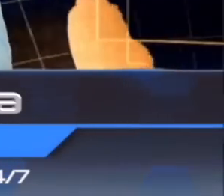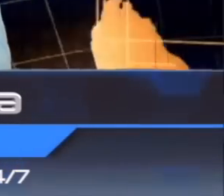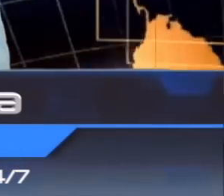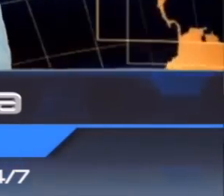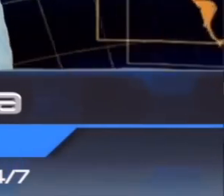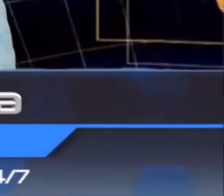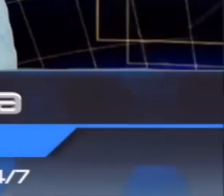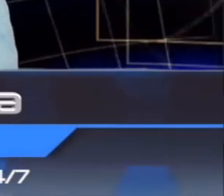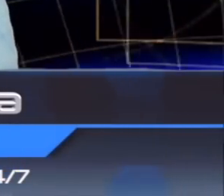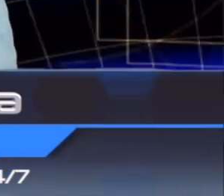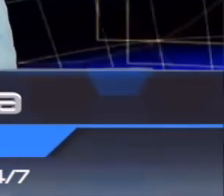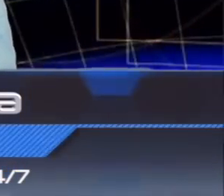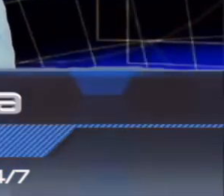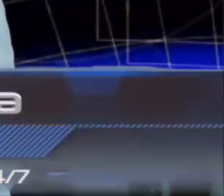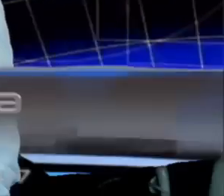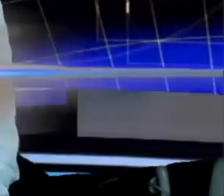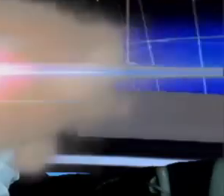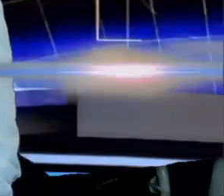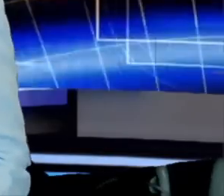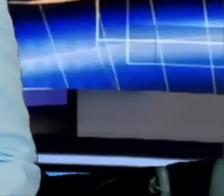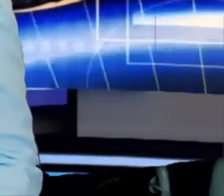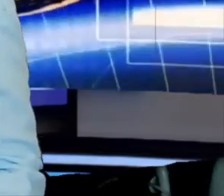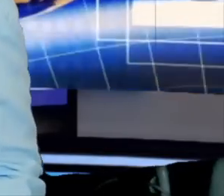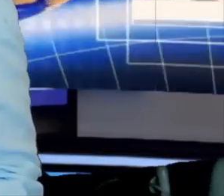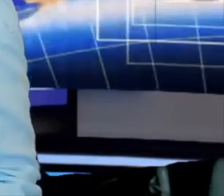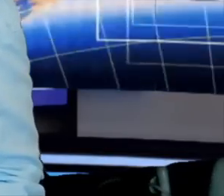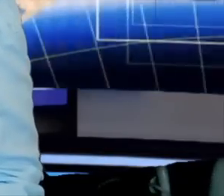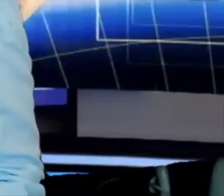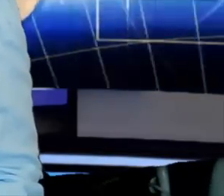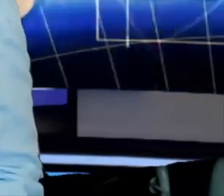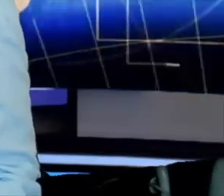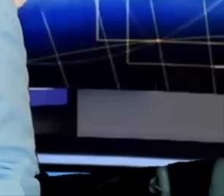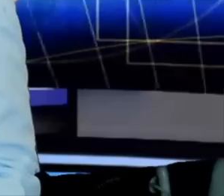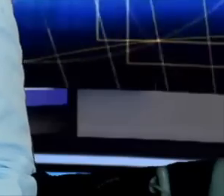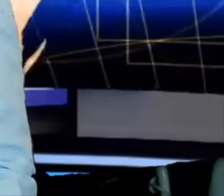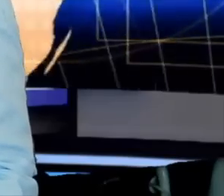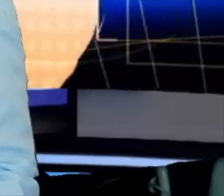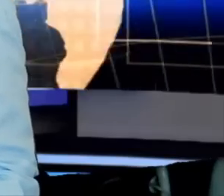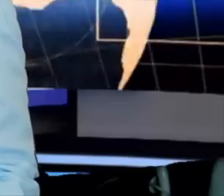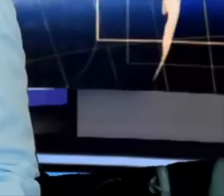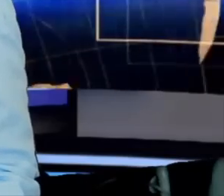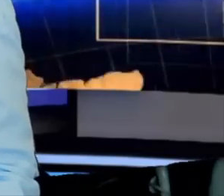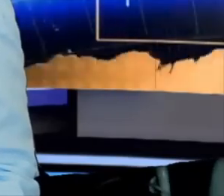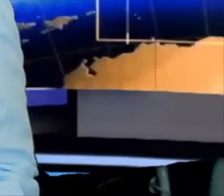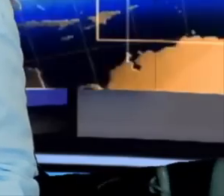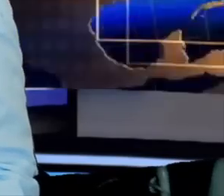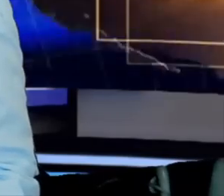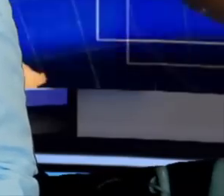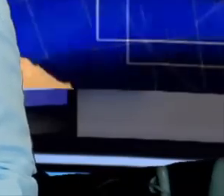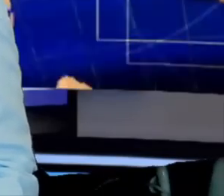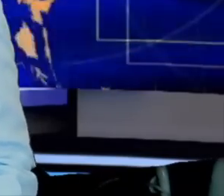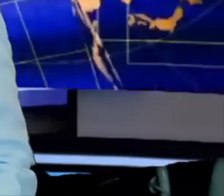hoy, y es que el presidente López Obrador le acaba de dar tremendo chancletazo a esos criminales, a